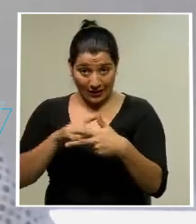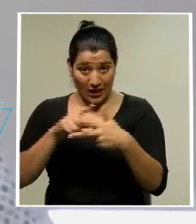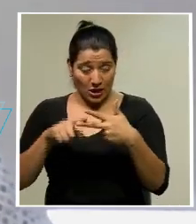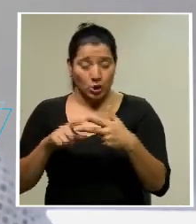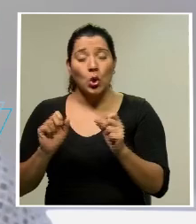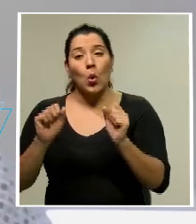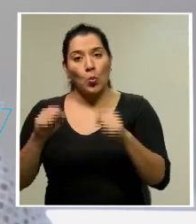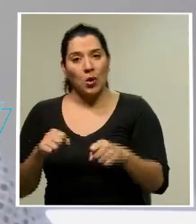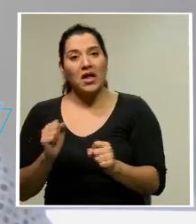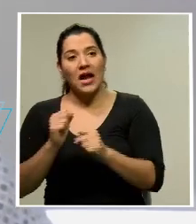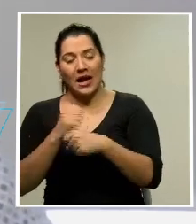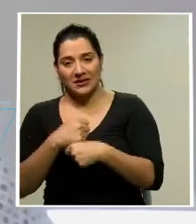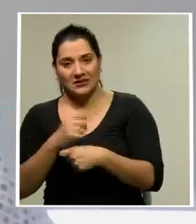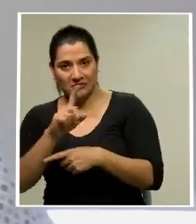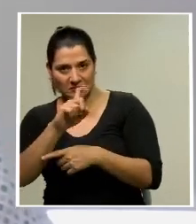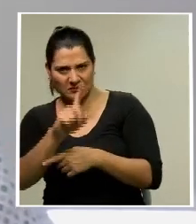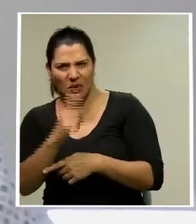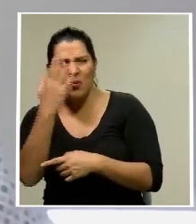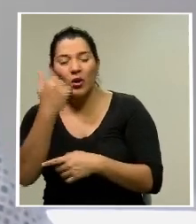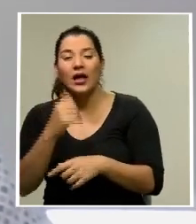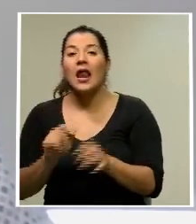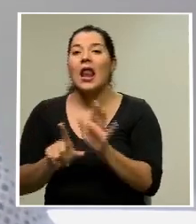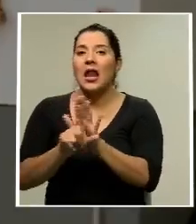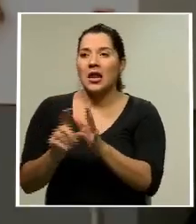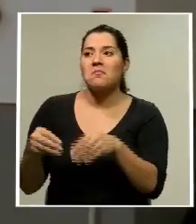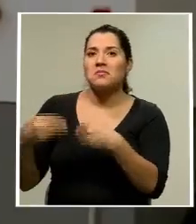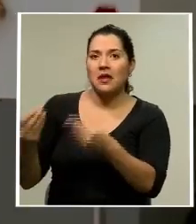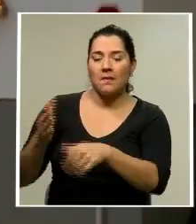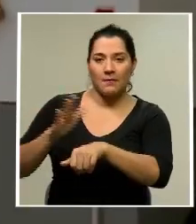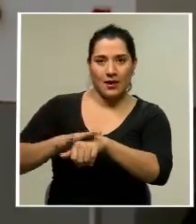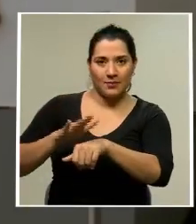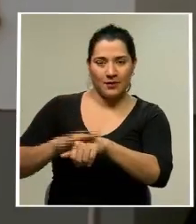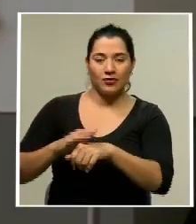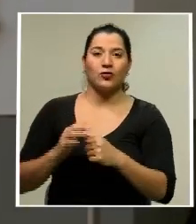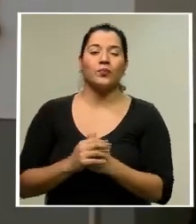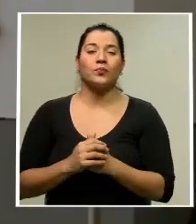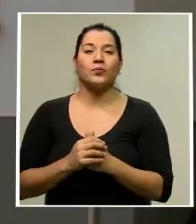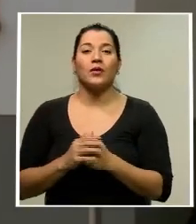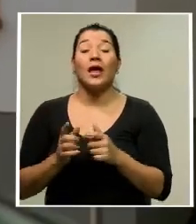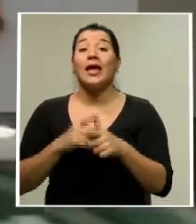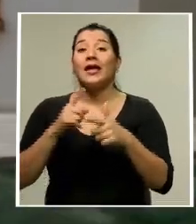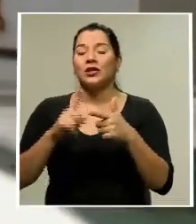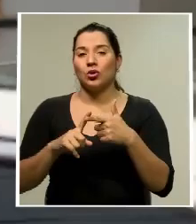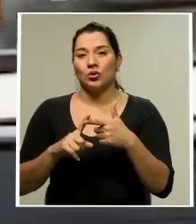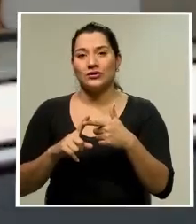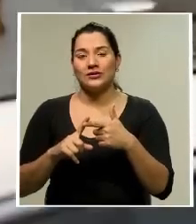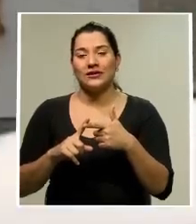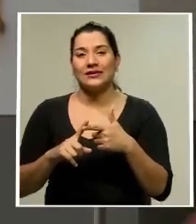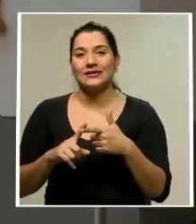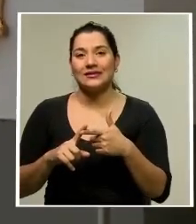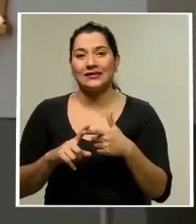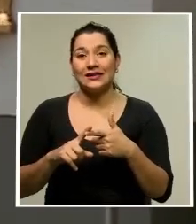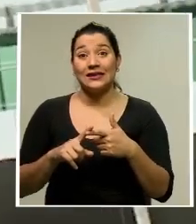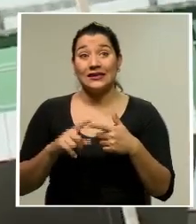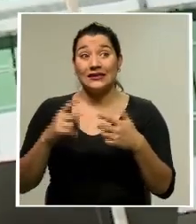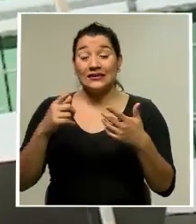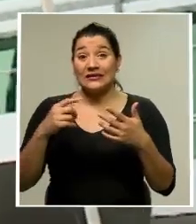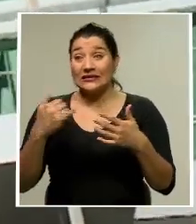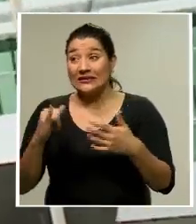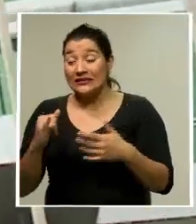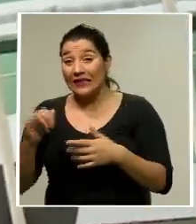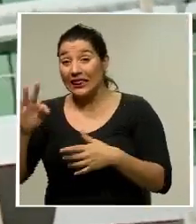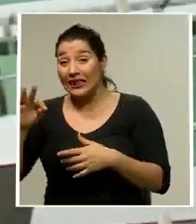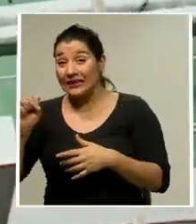les da la Ley de Jurisdicción Constitucional. De enviarse esta consulta, serían 5 las que deberían resolver los magistrados de la Sala